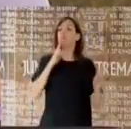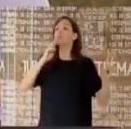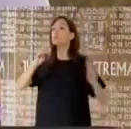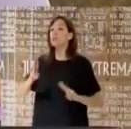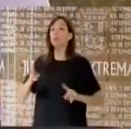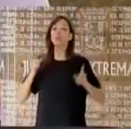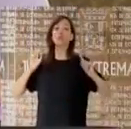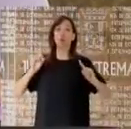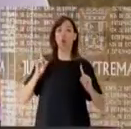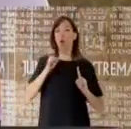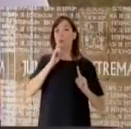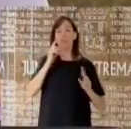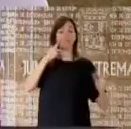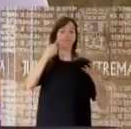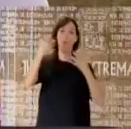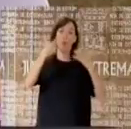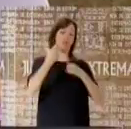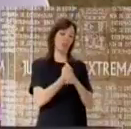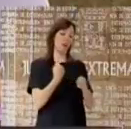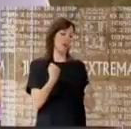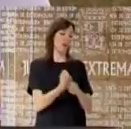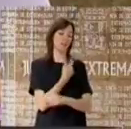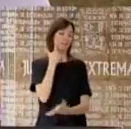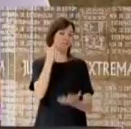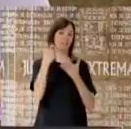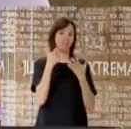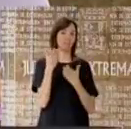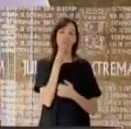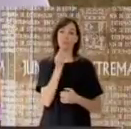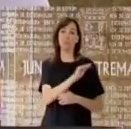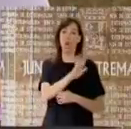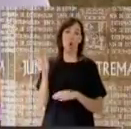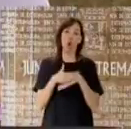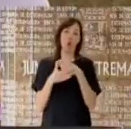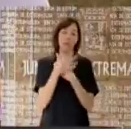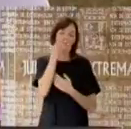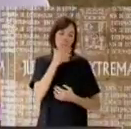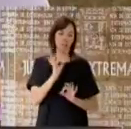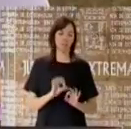contestamos trabajando. Es como mejor se contestan las cosas en cualquier gobierno serio.